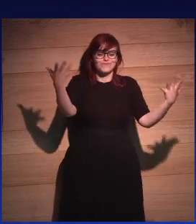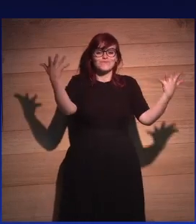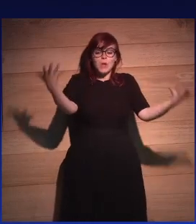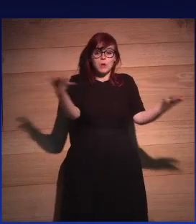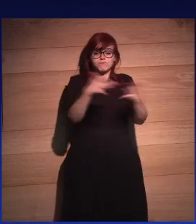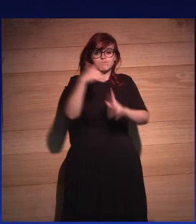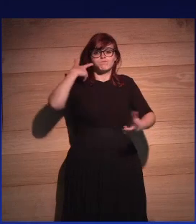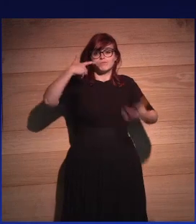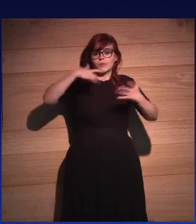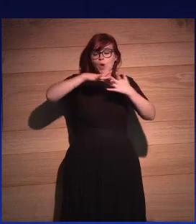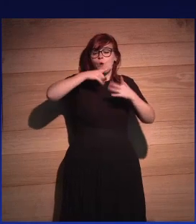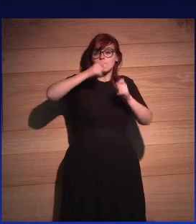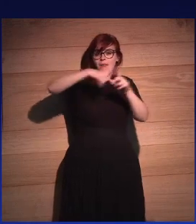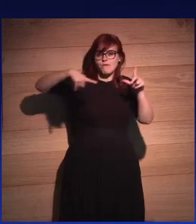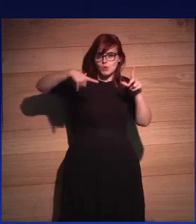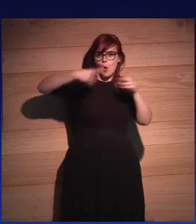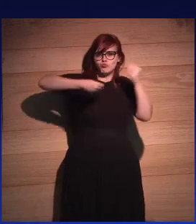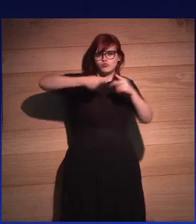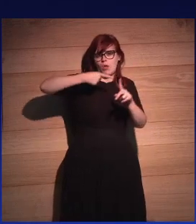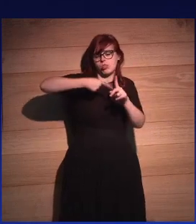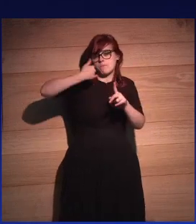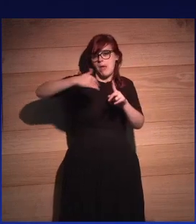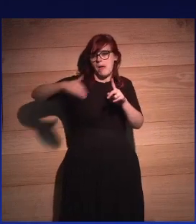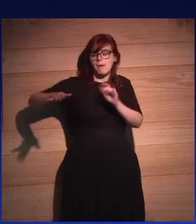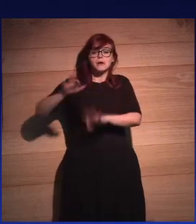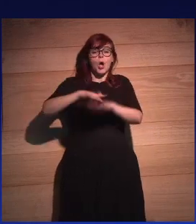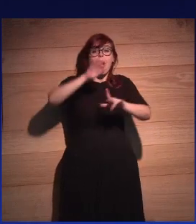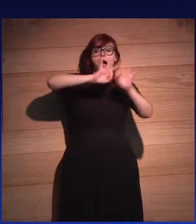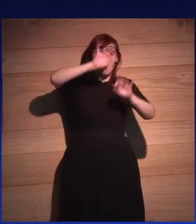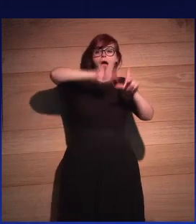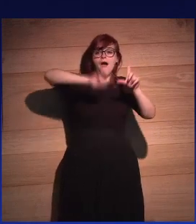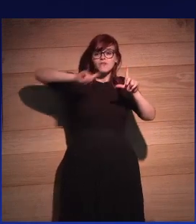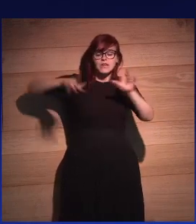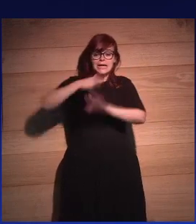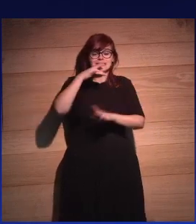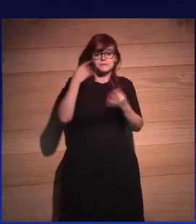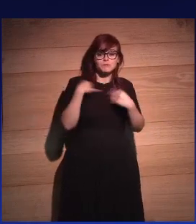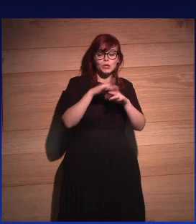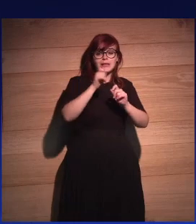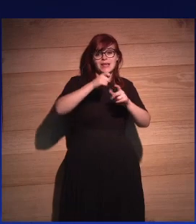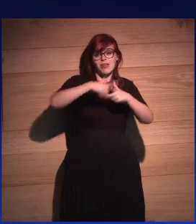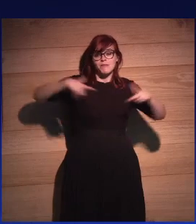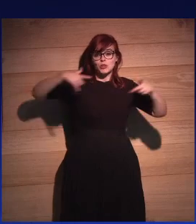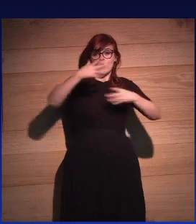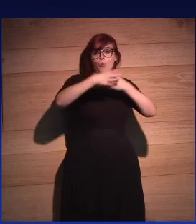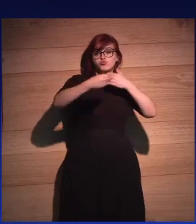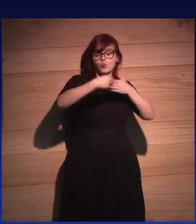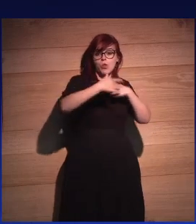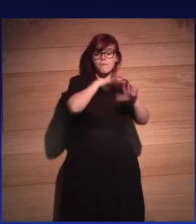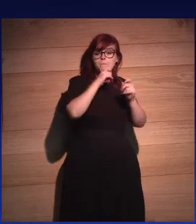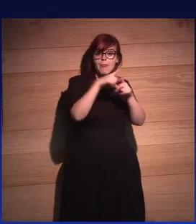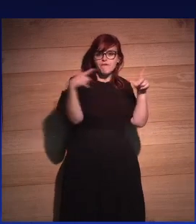Porque se ha disparado el uso de muchas de las plataformas. Podéis verlas, cualquier gráfica que veáis por ahí estadística del crecimiento de usuarios de cualquier